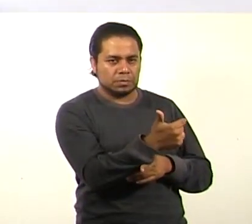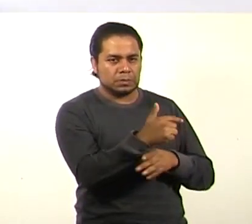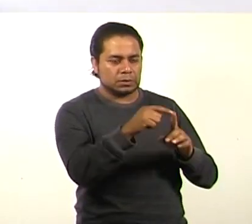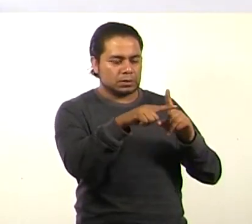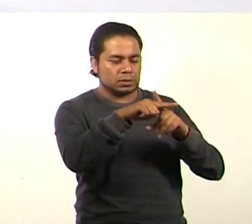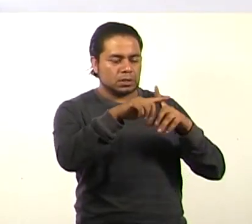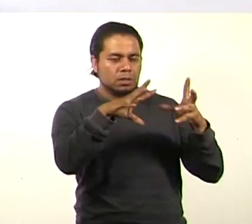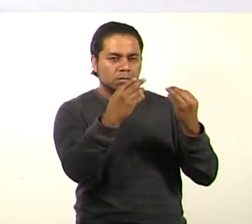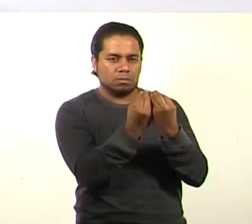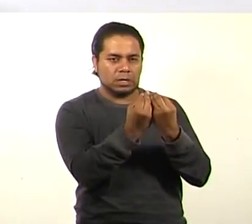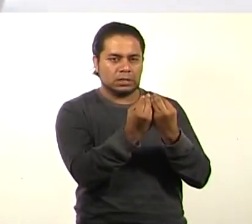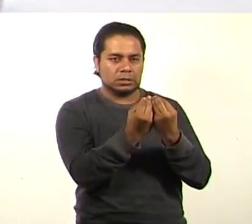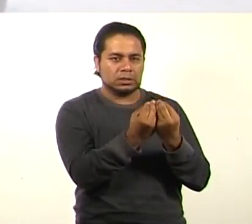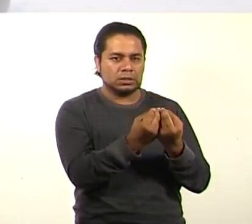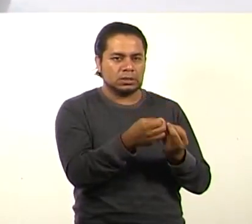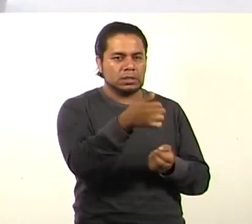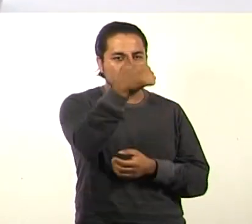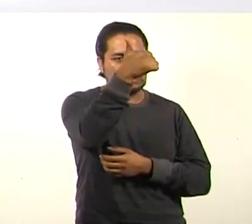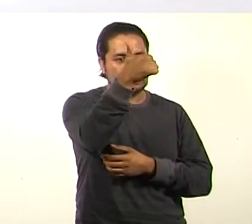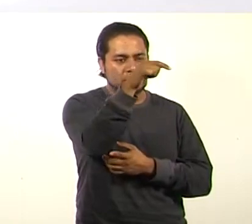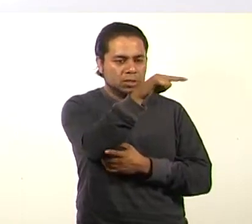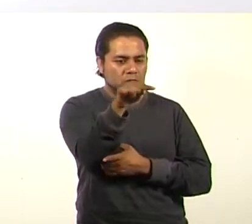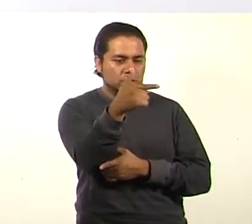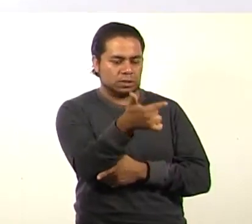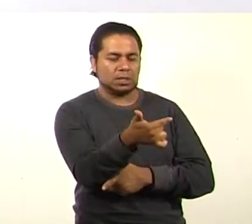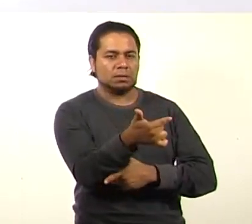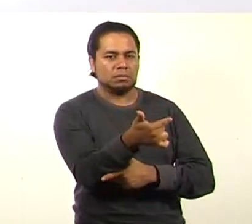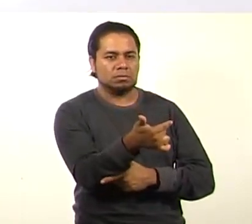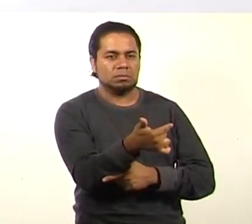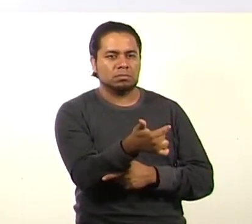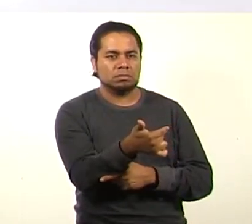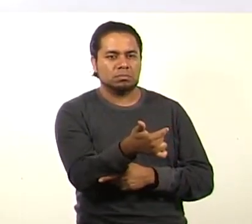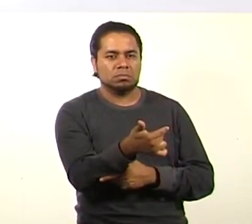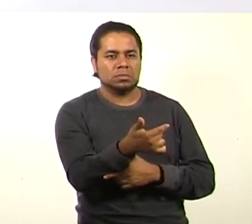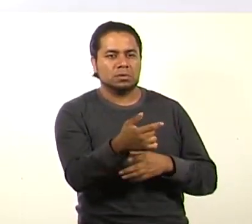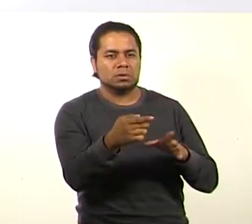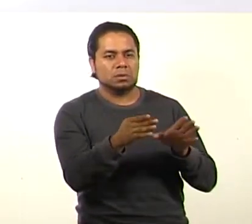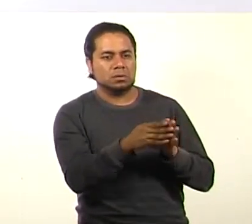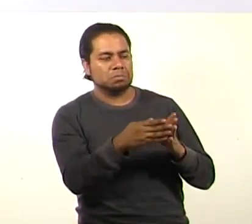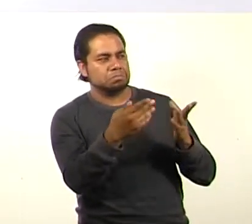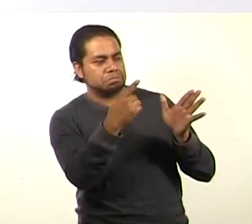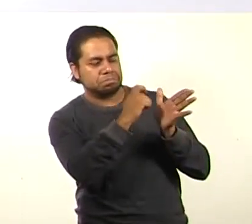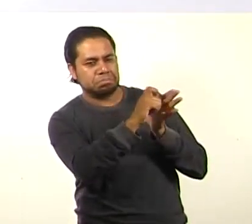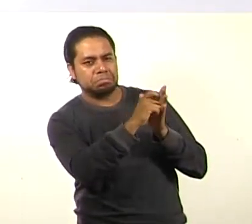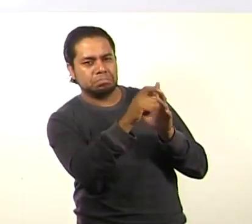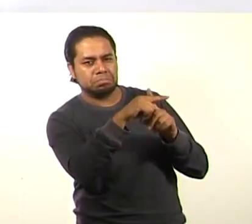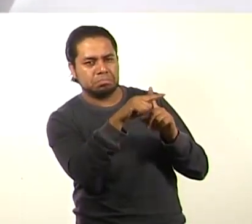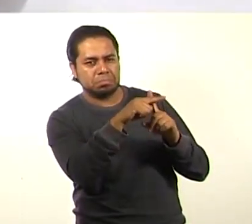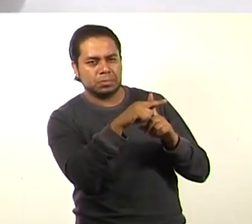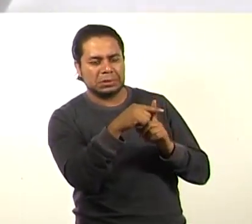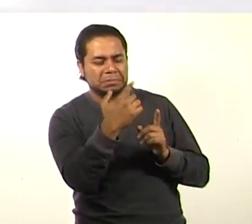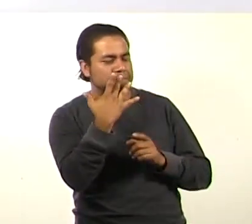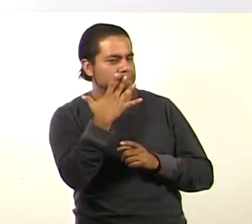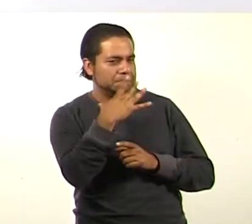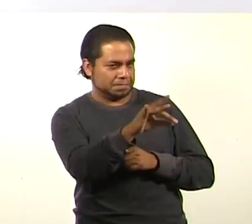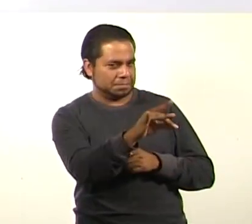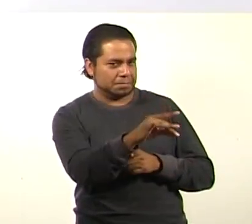más 6 séptimos. ¿Cómo creen que se desarrolla esa suma? Bueno, muy